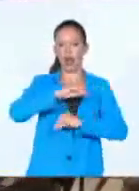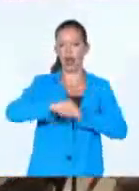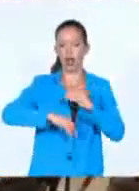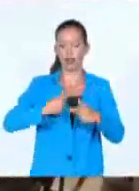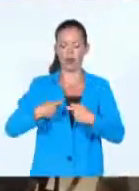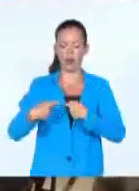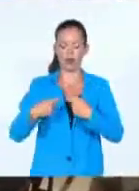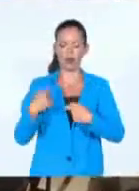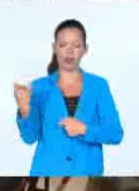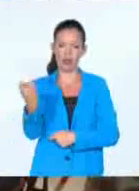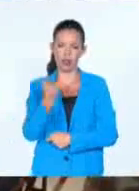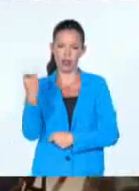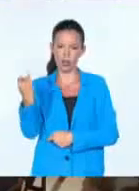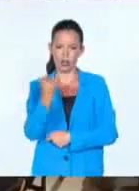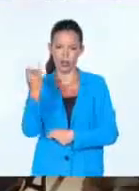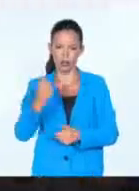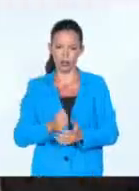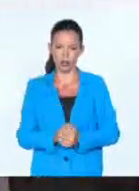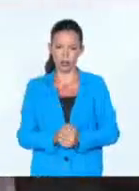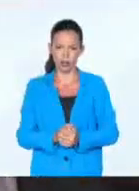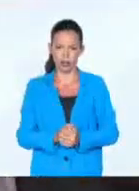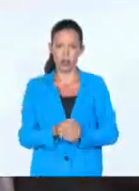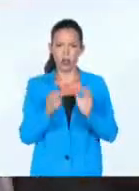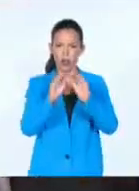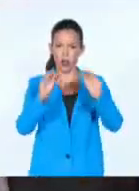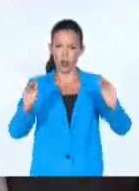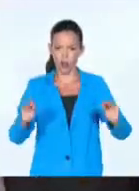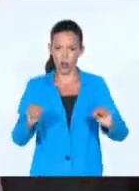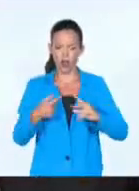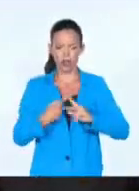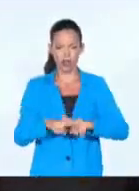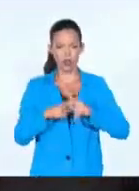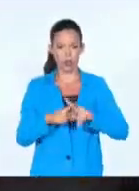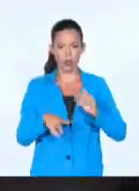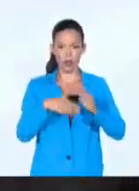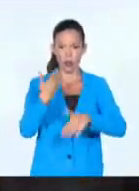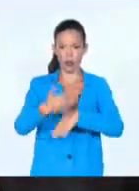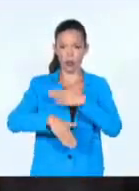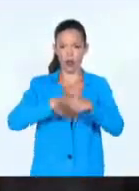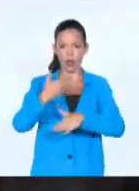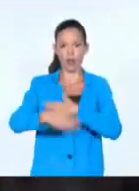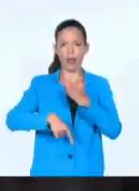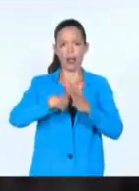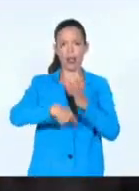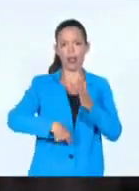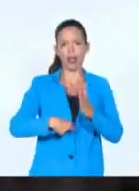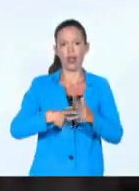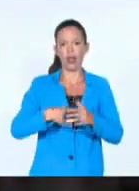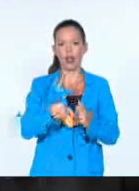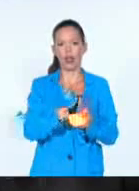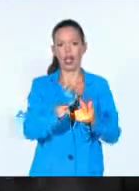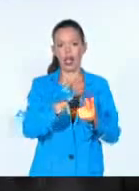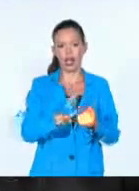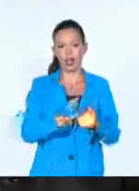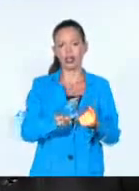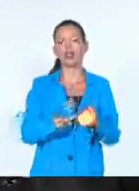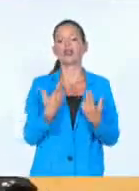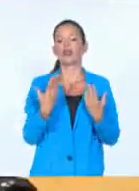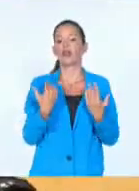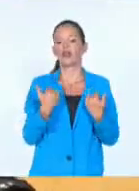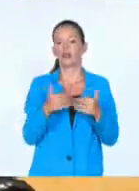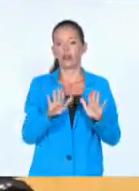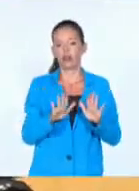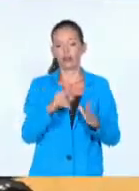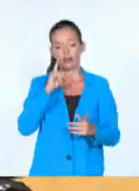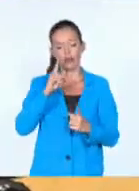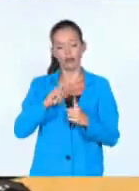y llamó a enfrentar con urgencia la deuda externa insostenible que arrastra, expresó, a la mayoría de las naciones en desarrollo hacia un